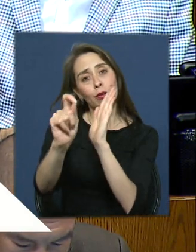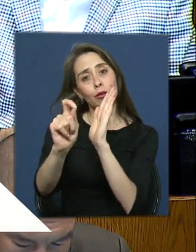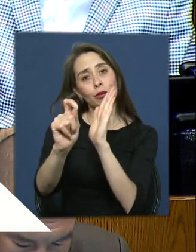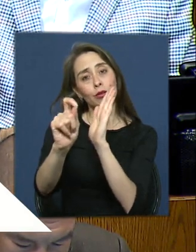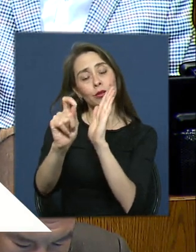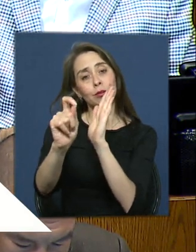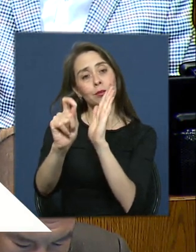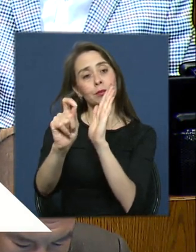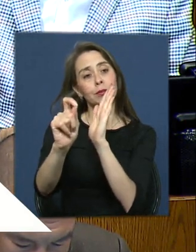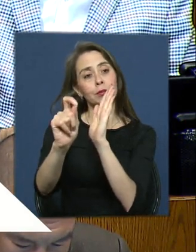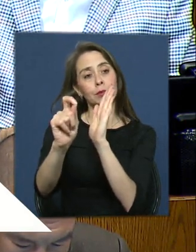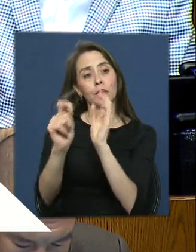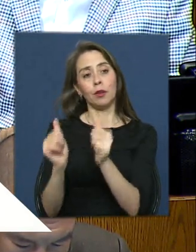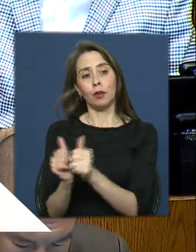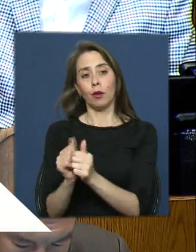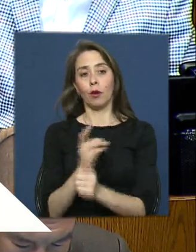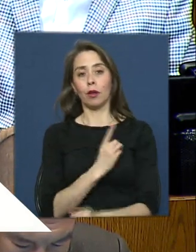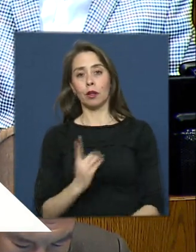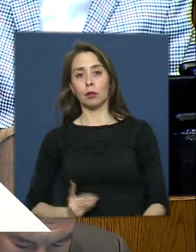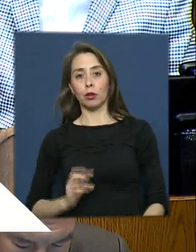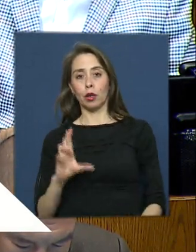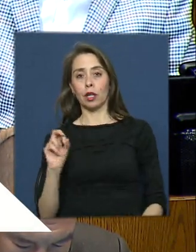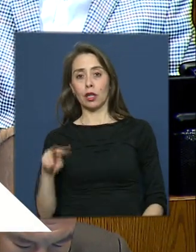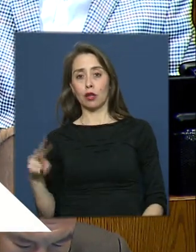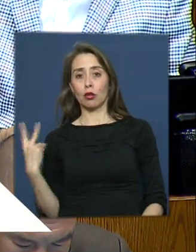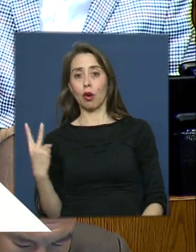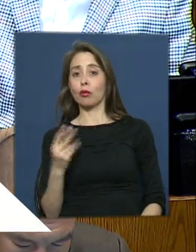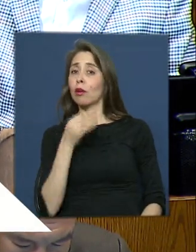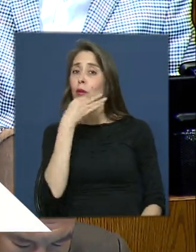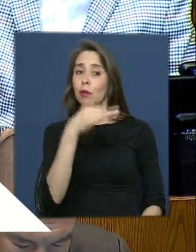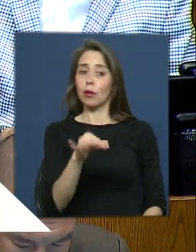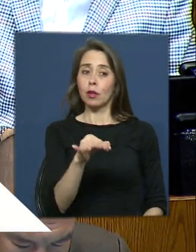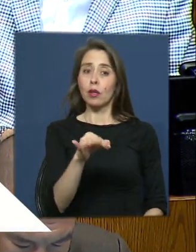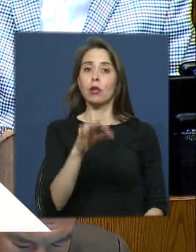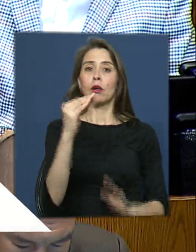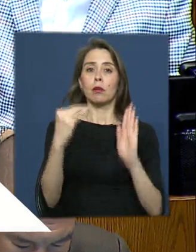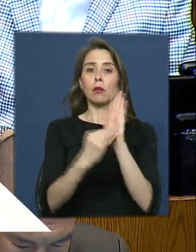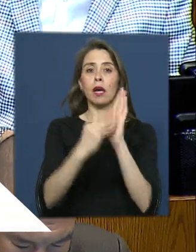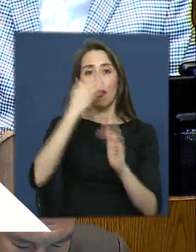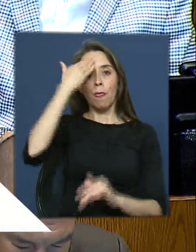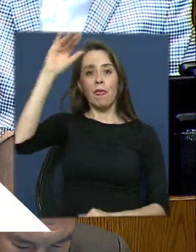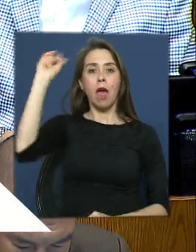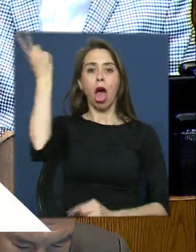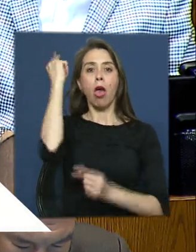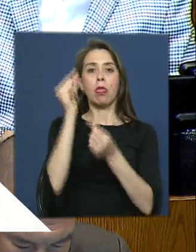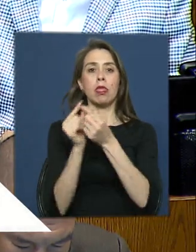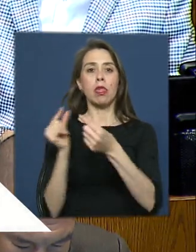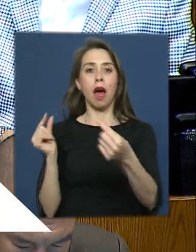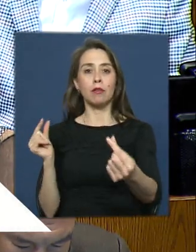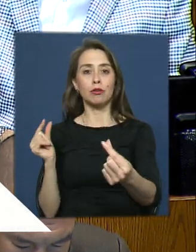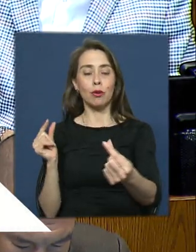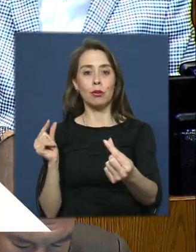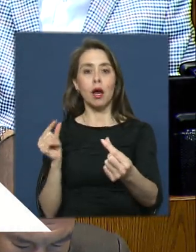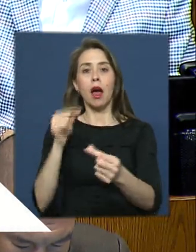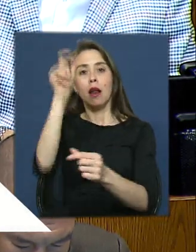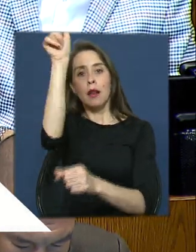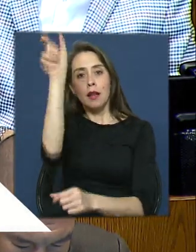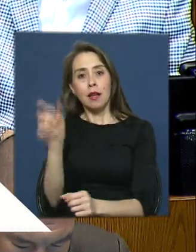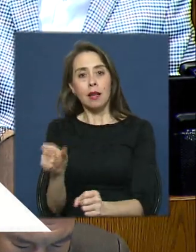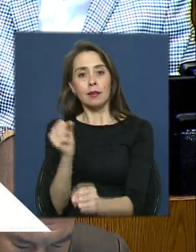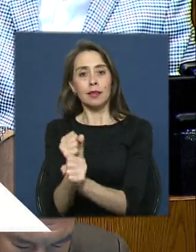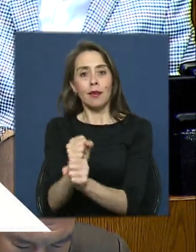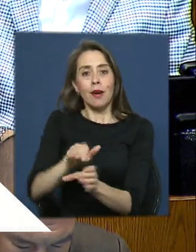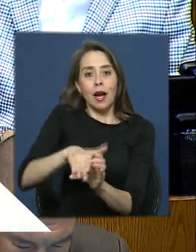planteado junto al diputado Ricardo Rincón, que tengamos el Día Nacional del Artesano.